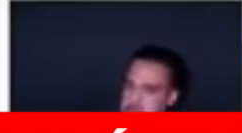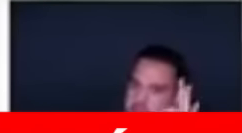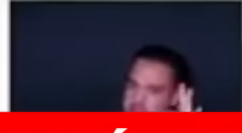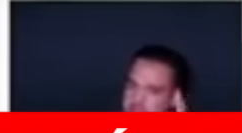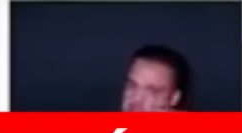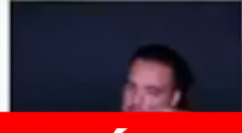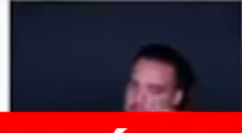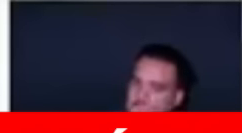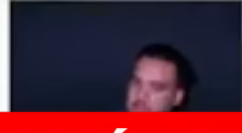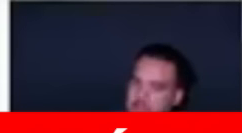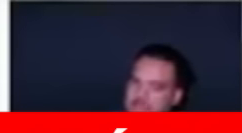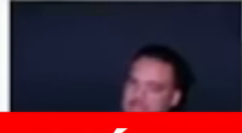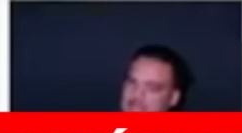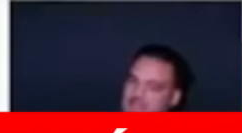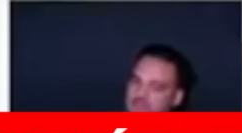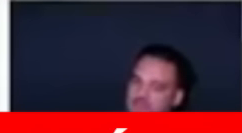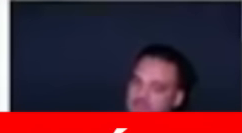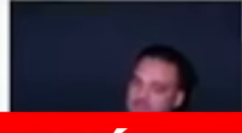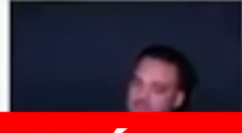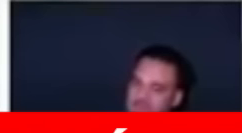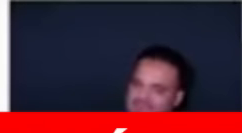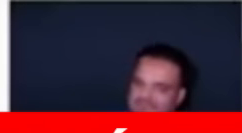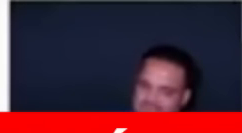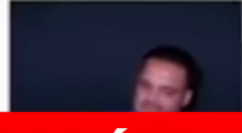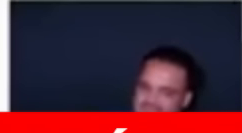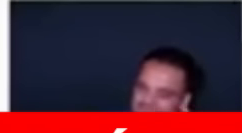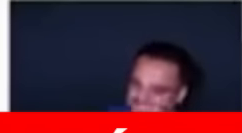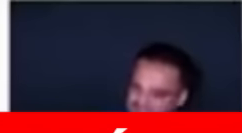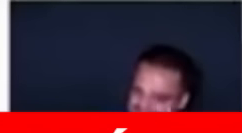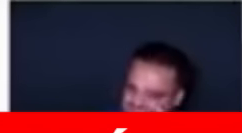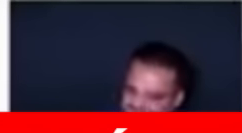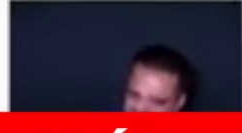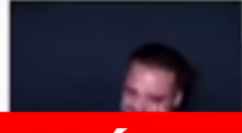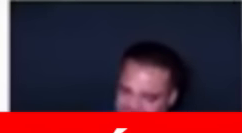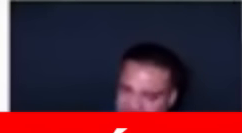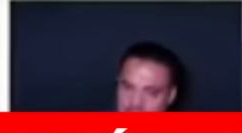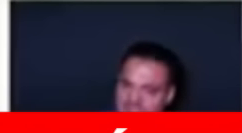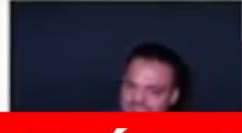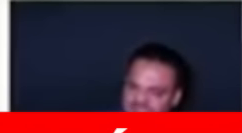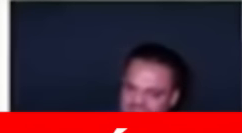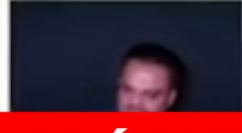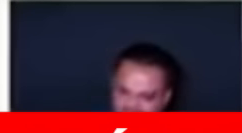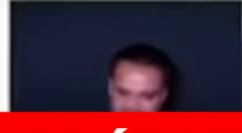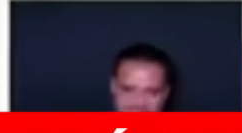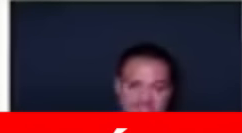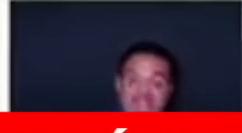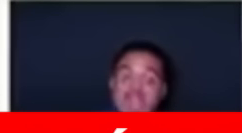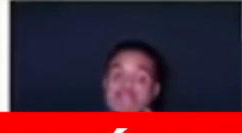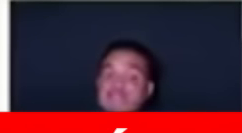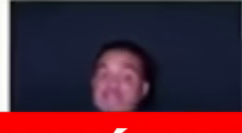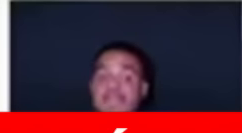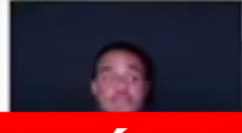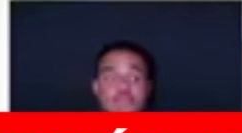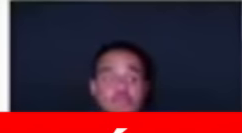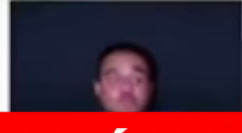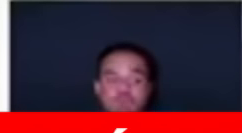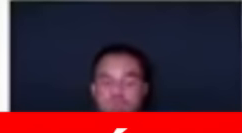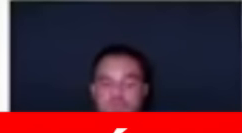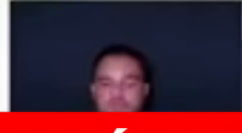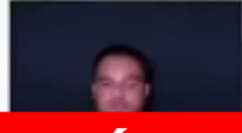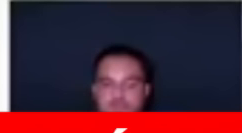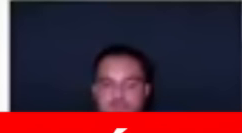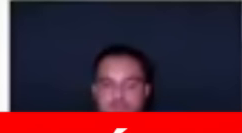que seas tú la perseguida y que quienes están acusados de complicidad con